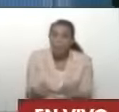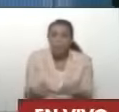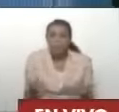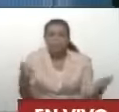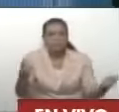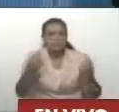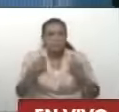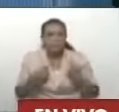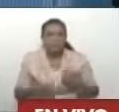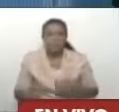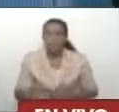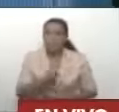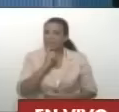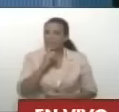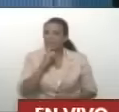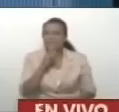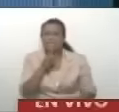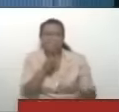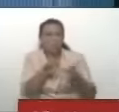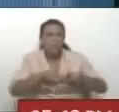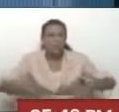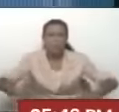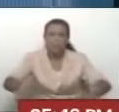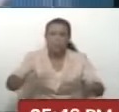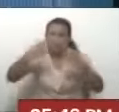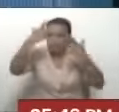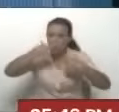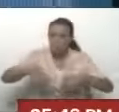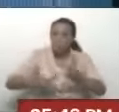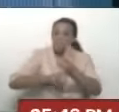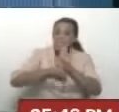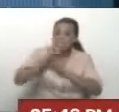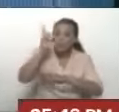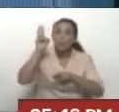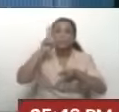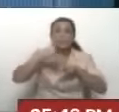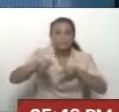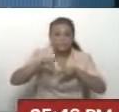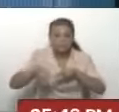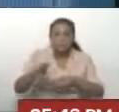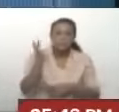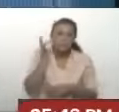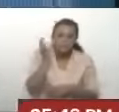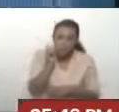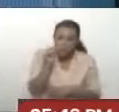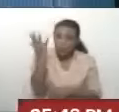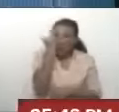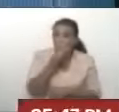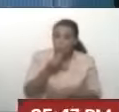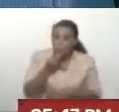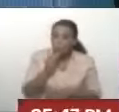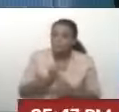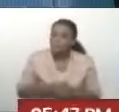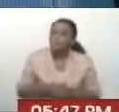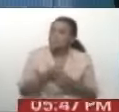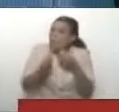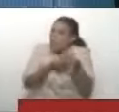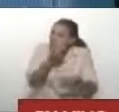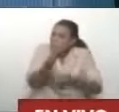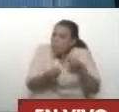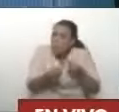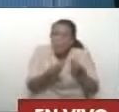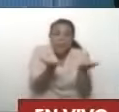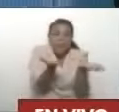venido afectando, pues, el normal desarrollo del niño y de la niña. ¿Cómo desde